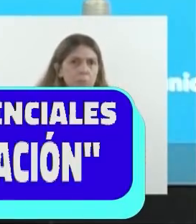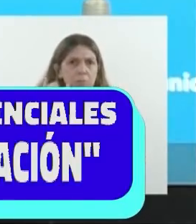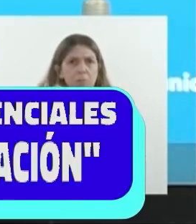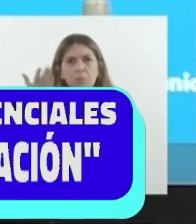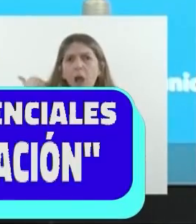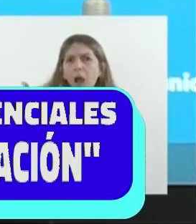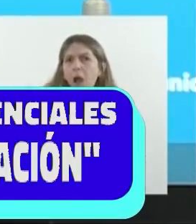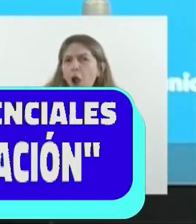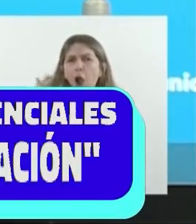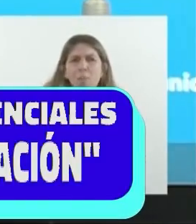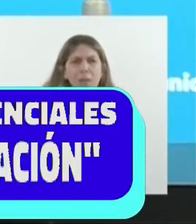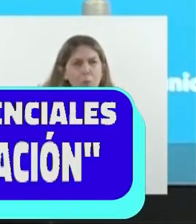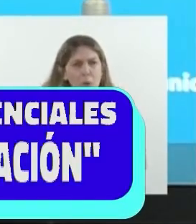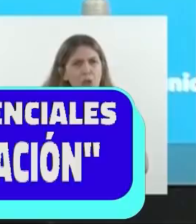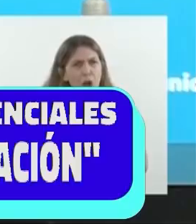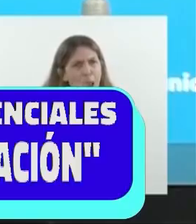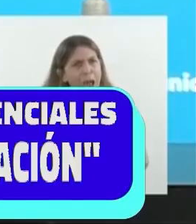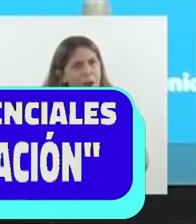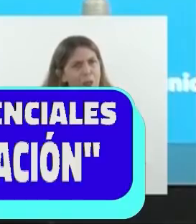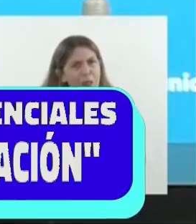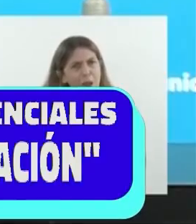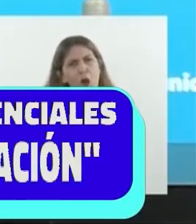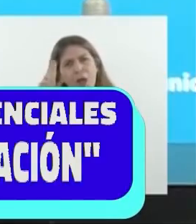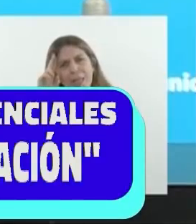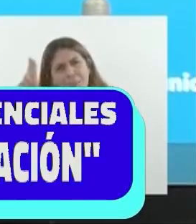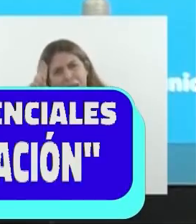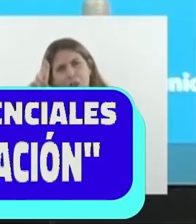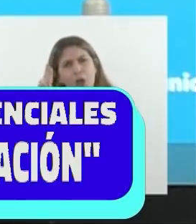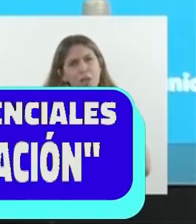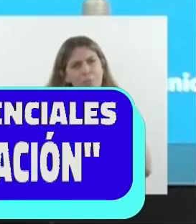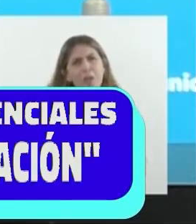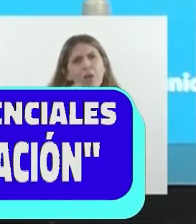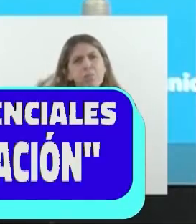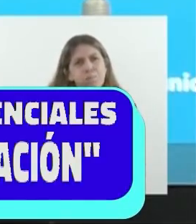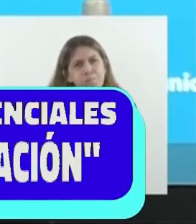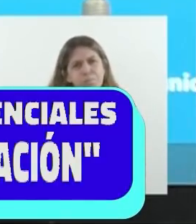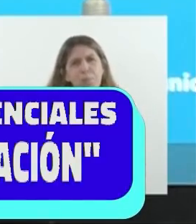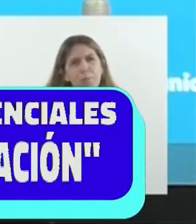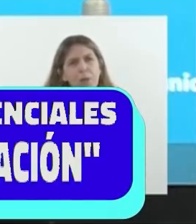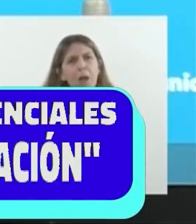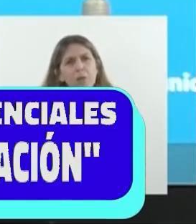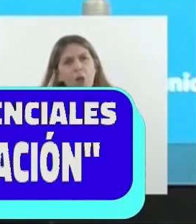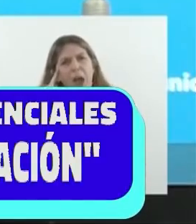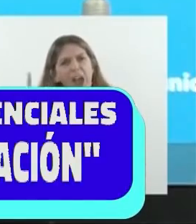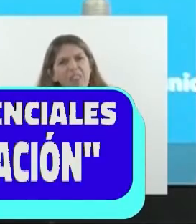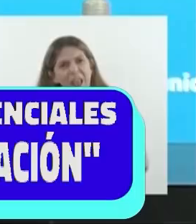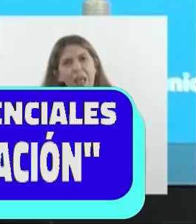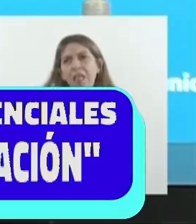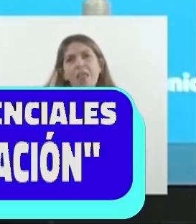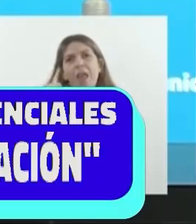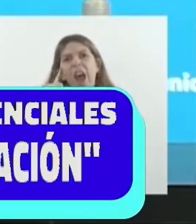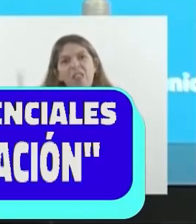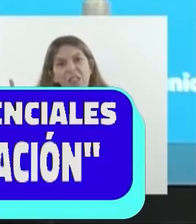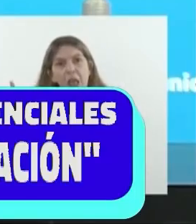el jefe de gobierno, quiero aclararles, ¿eh? Una charla de mucho respeto, donde nos pudimos escuchar con mucho respeto y con vocación de